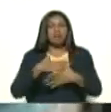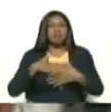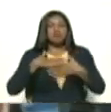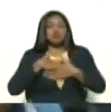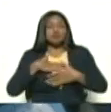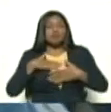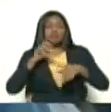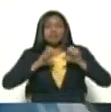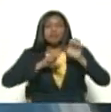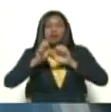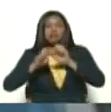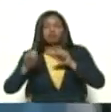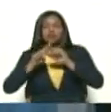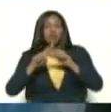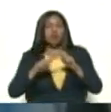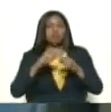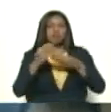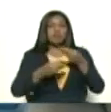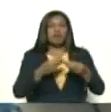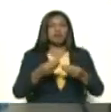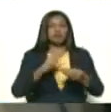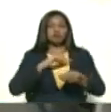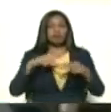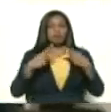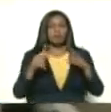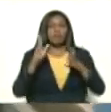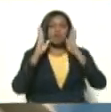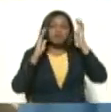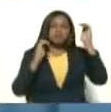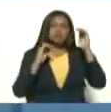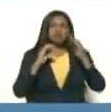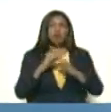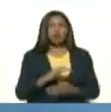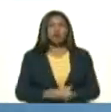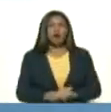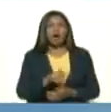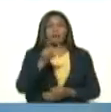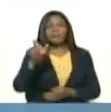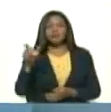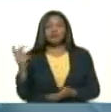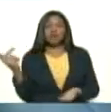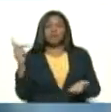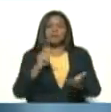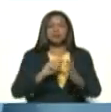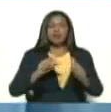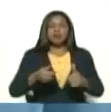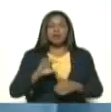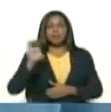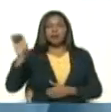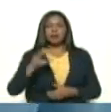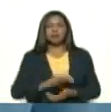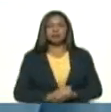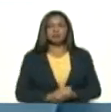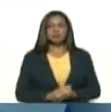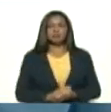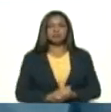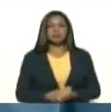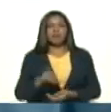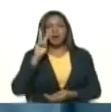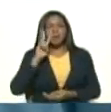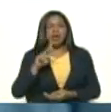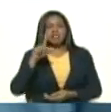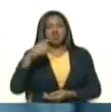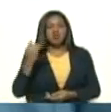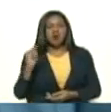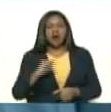de diagnóstico y de operación que nos permitan atender a los connacionales que están ingresando al país para el diagnóstico oportuno